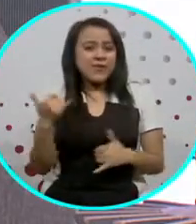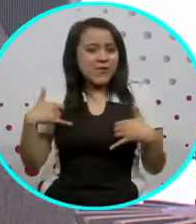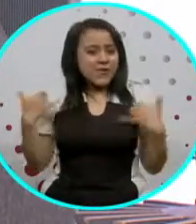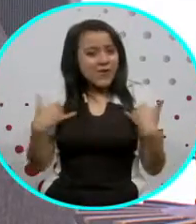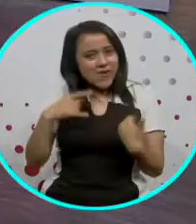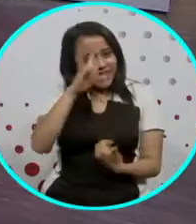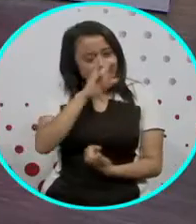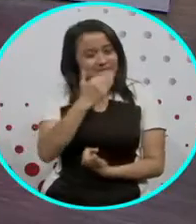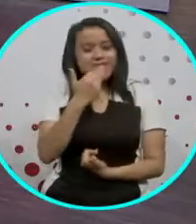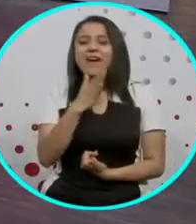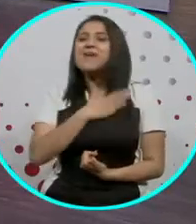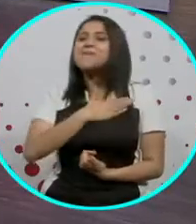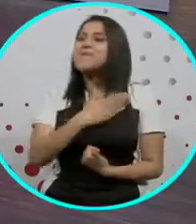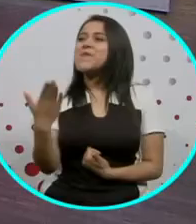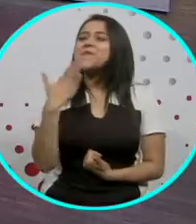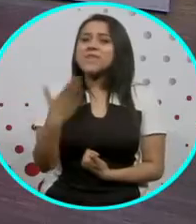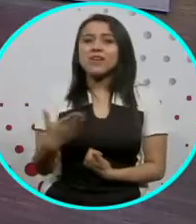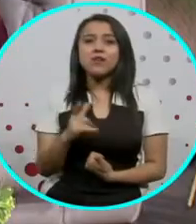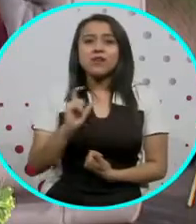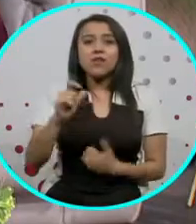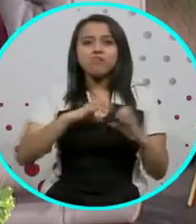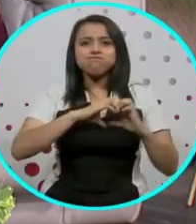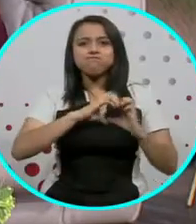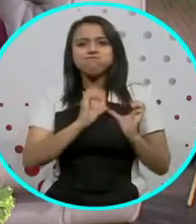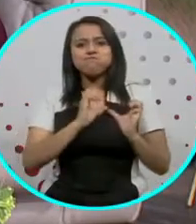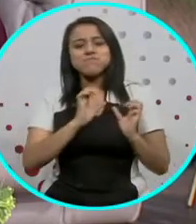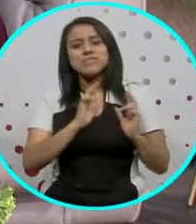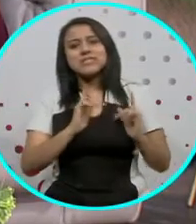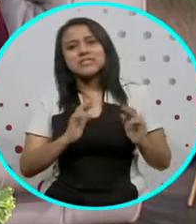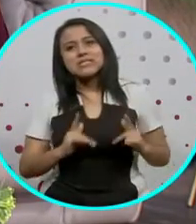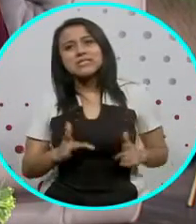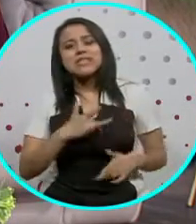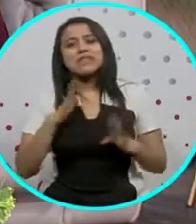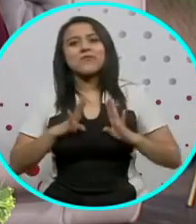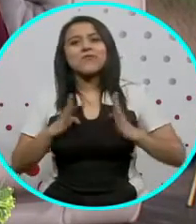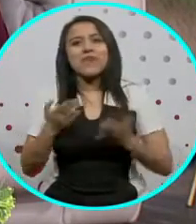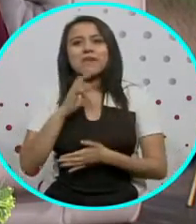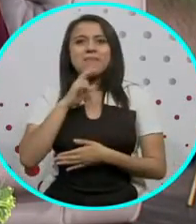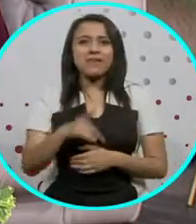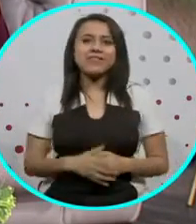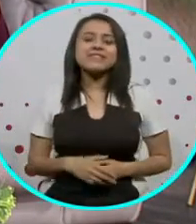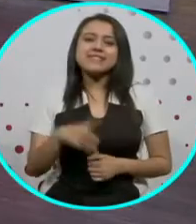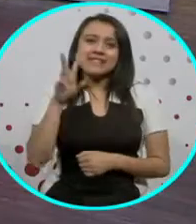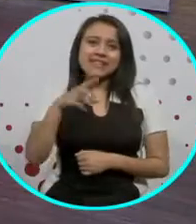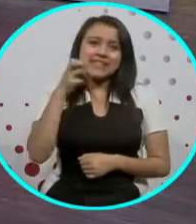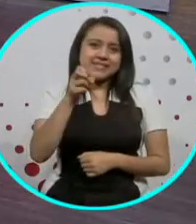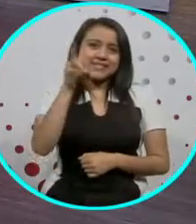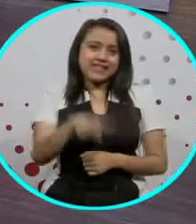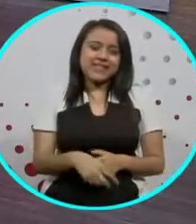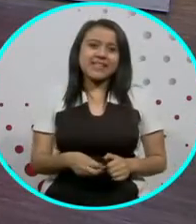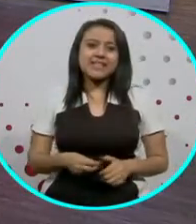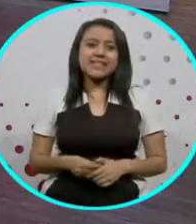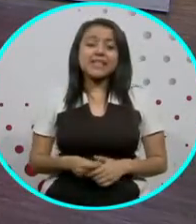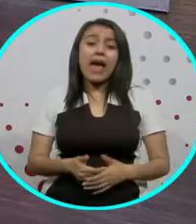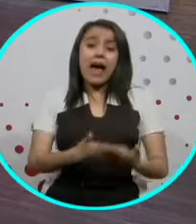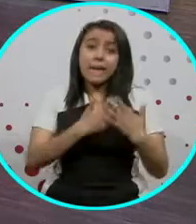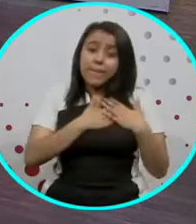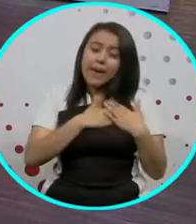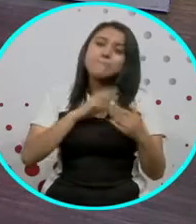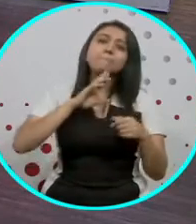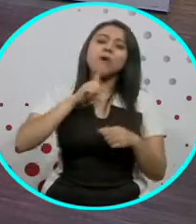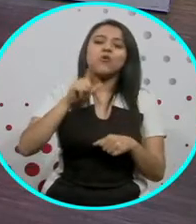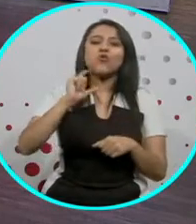¿no? Es más fácil, bueno. Y además no te han roto el corazón y crees más, confías más. Exactamente, ¿verdad? ¿Ves? Se ama mejor cuando